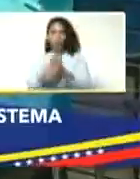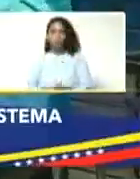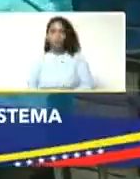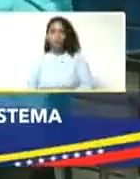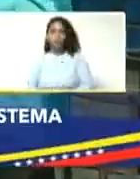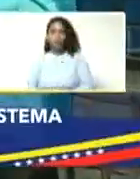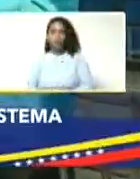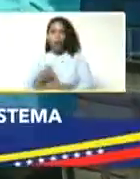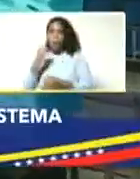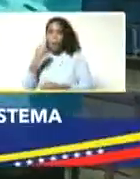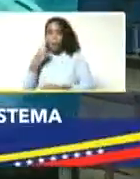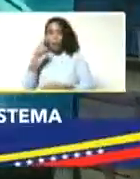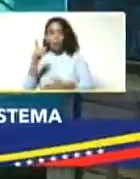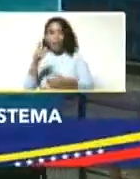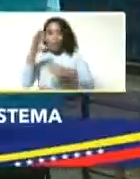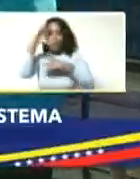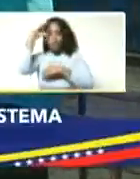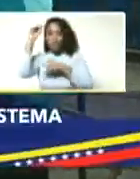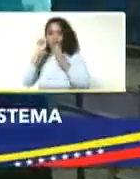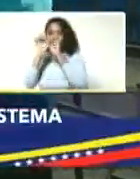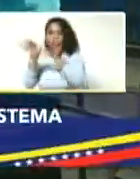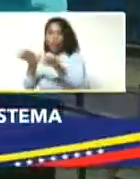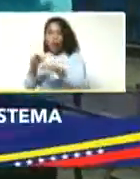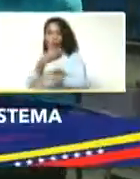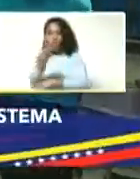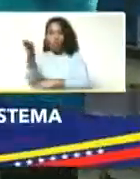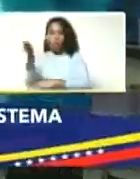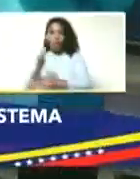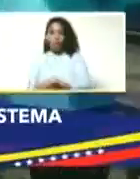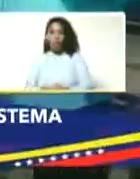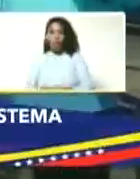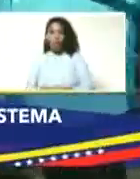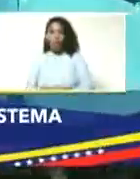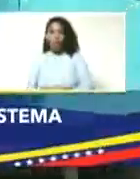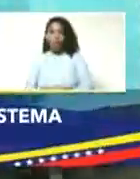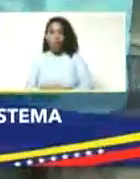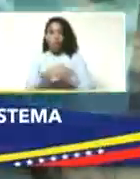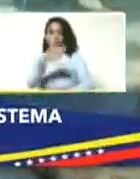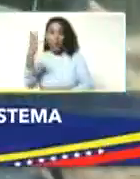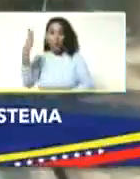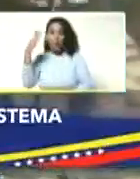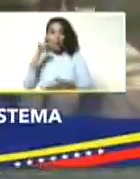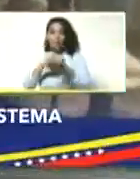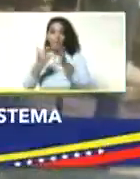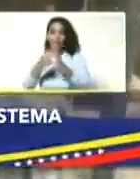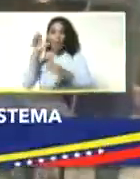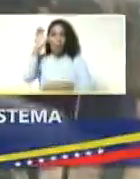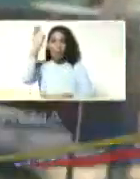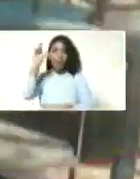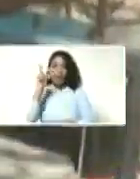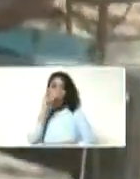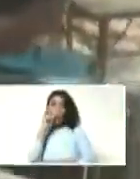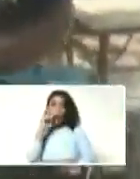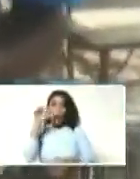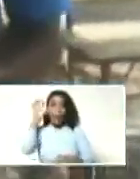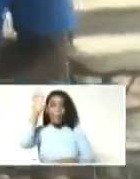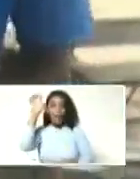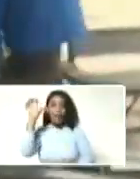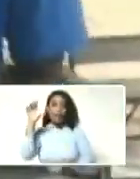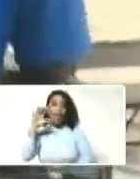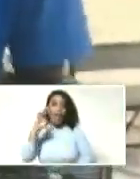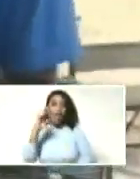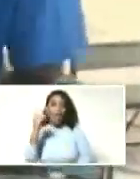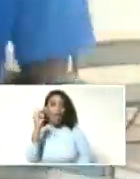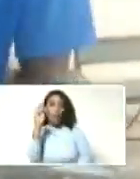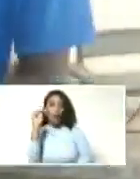Bueno, Edward, pa'lante pues, que Dios te bendiga. A ustedes, ¿eh? Ustedes son la patria es el hombre, la patria es Edward, la patria es